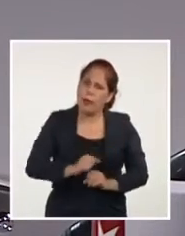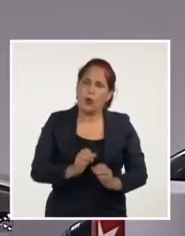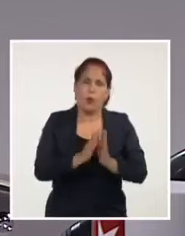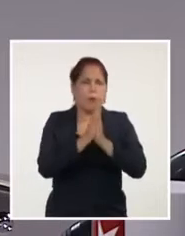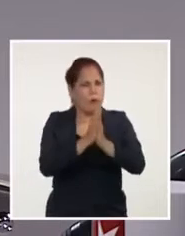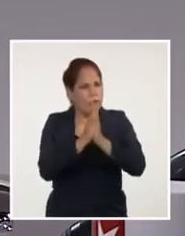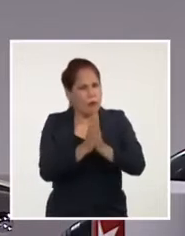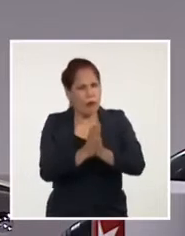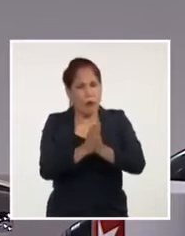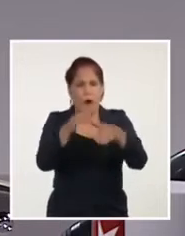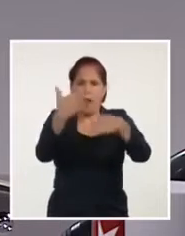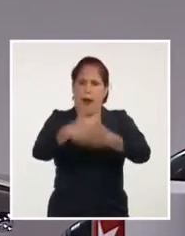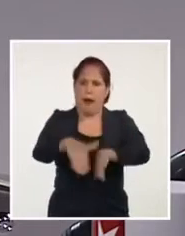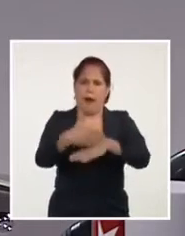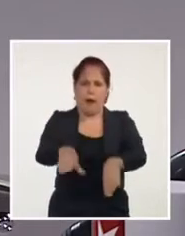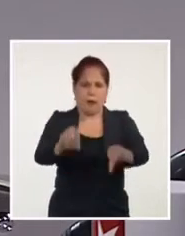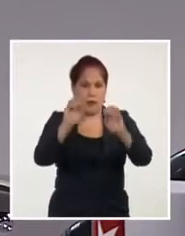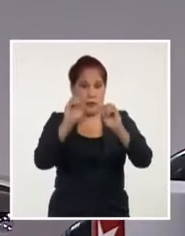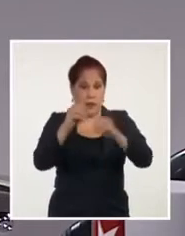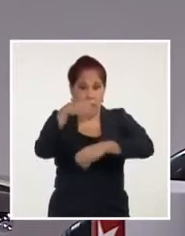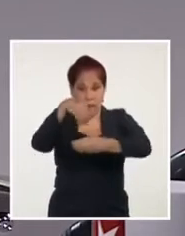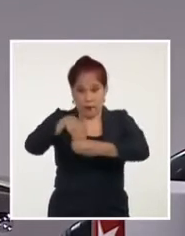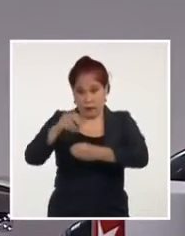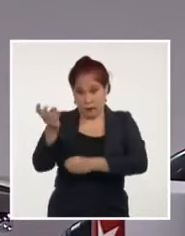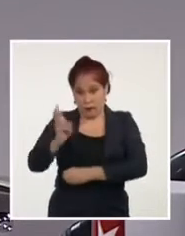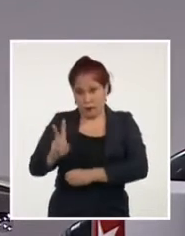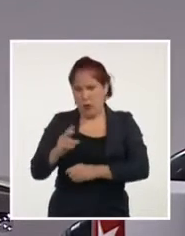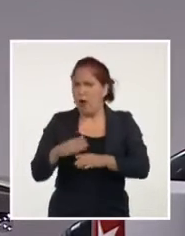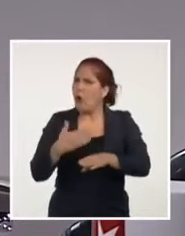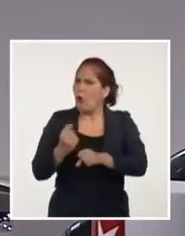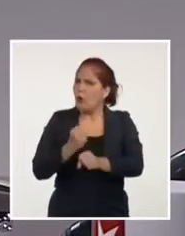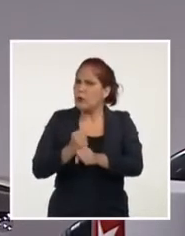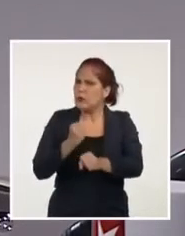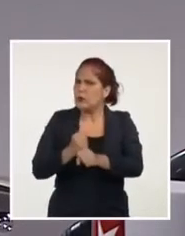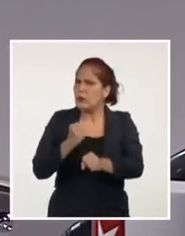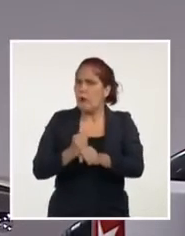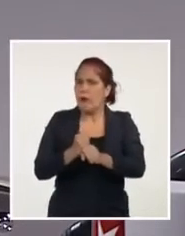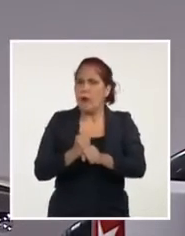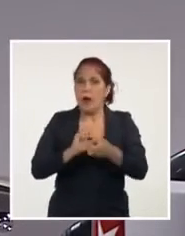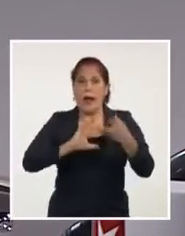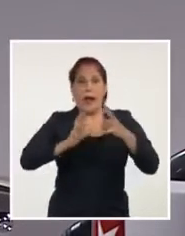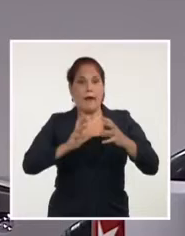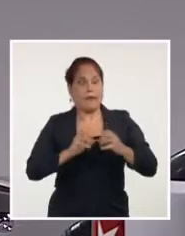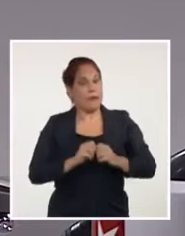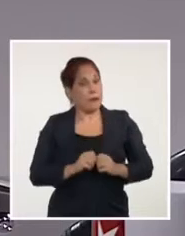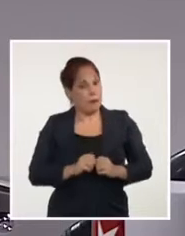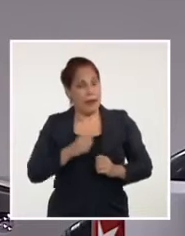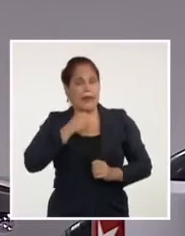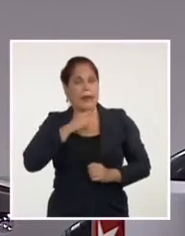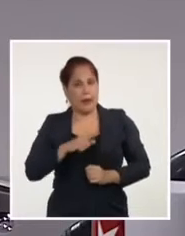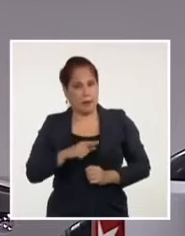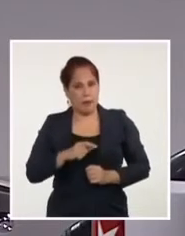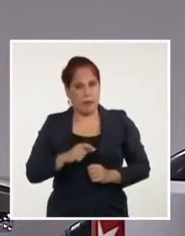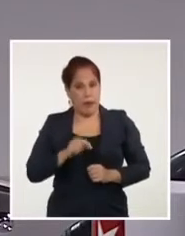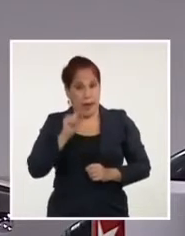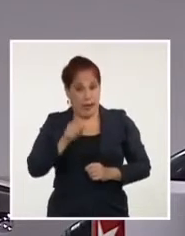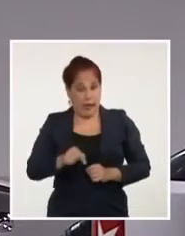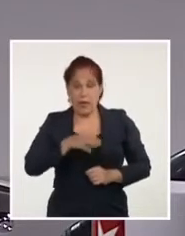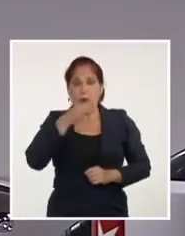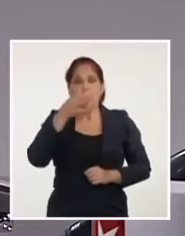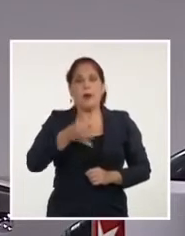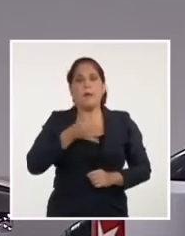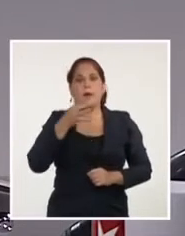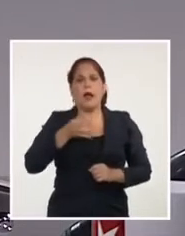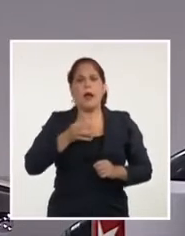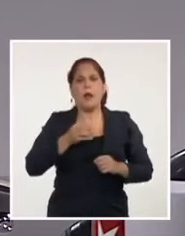que se expusieran de esa manera. Cómo se trabajó, por ejemplo, la estética Porque aquí no hemos hablado, aquí esta